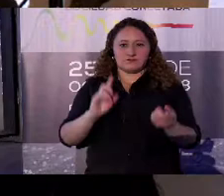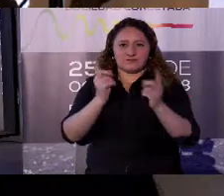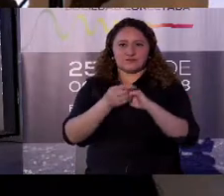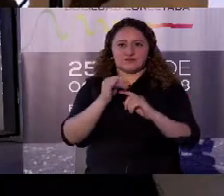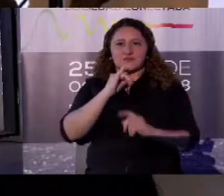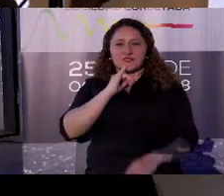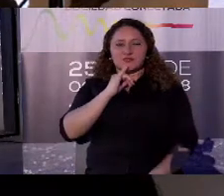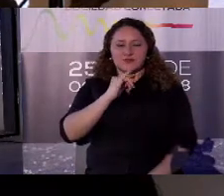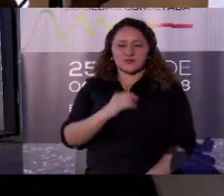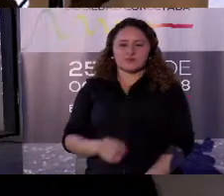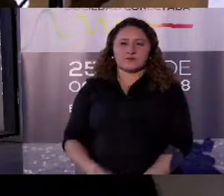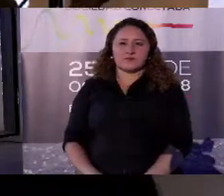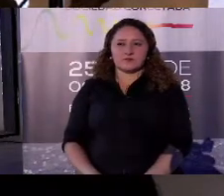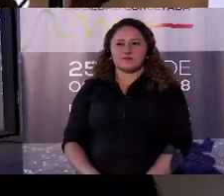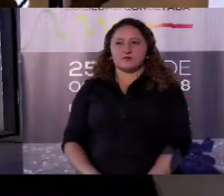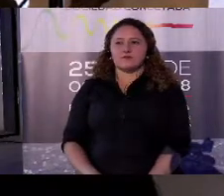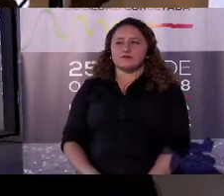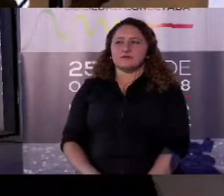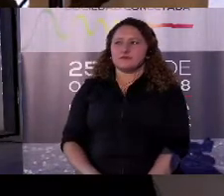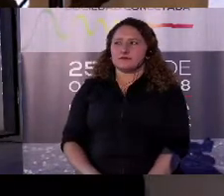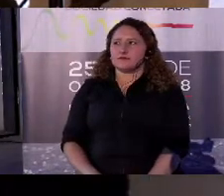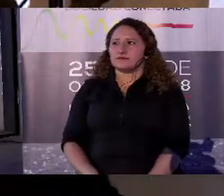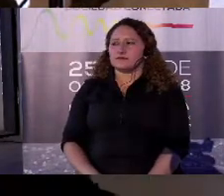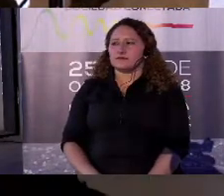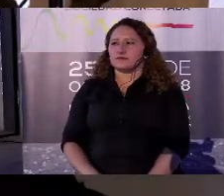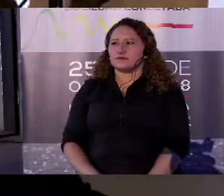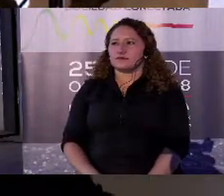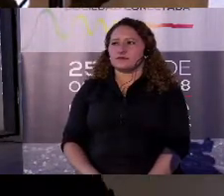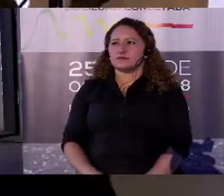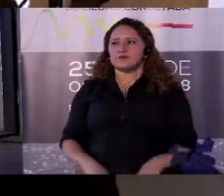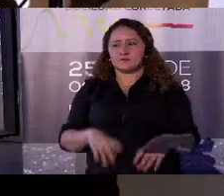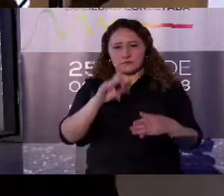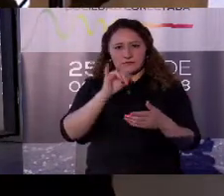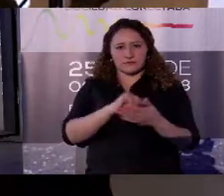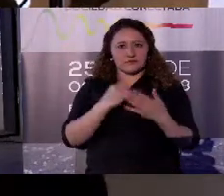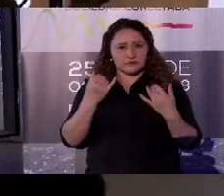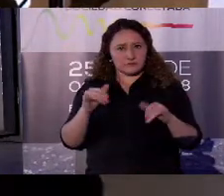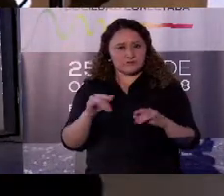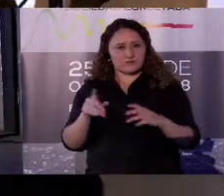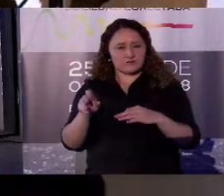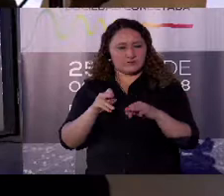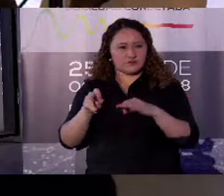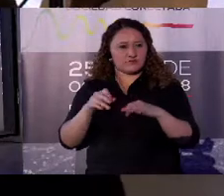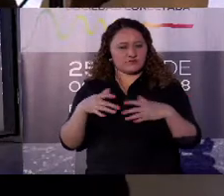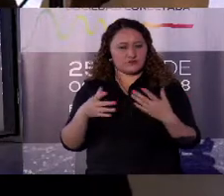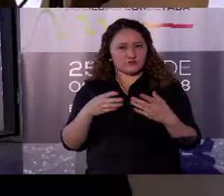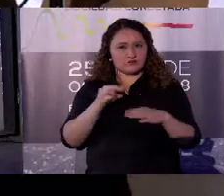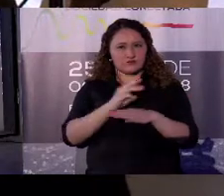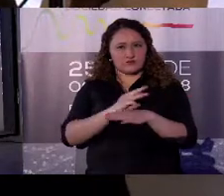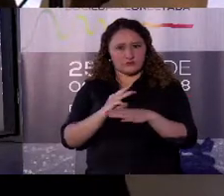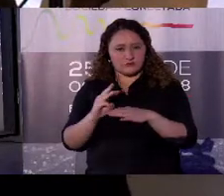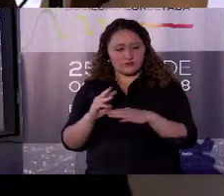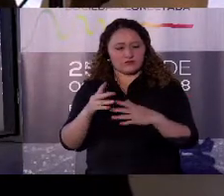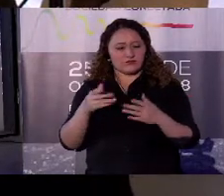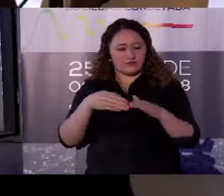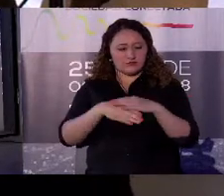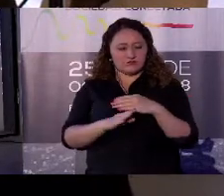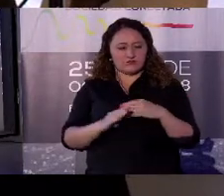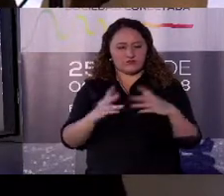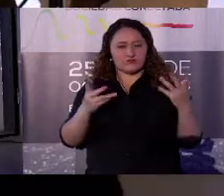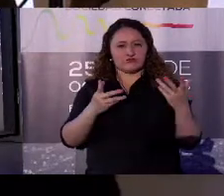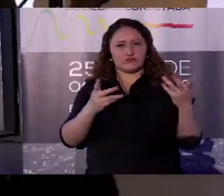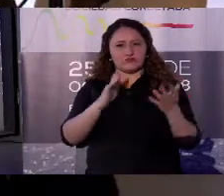Right. You can ask you questions. Creo que ya se explicó varias veces cómo ingresar. Ingresan en el sitio web de la ANE, en la parte